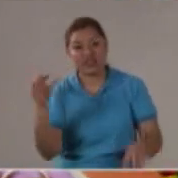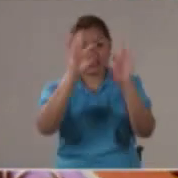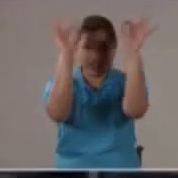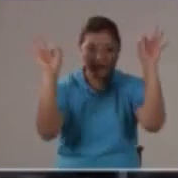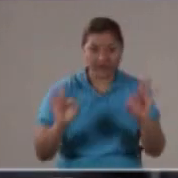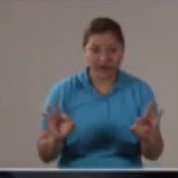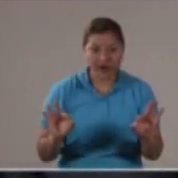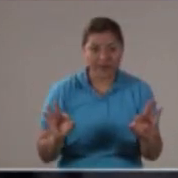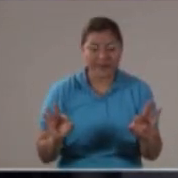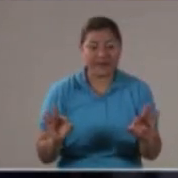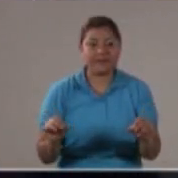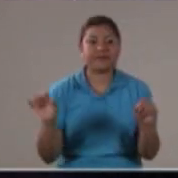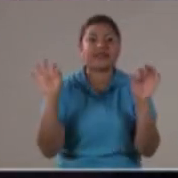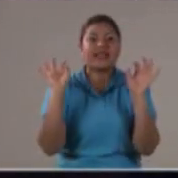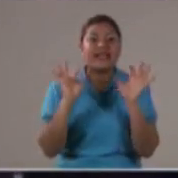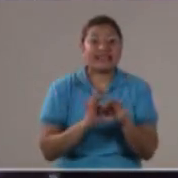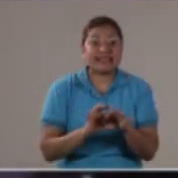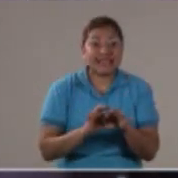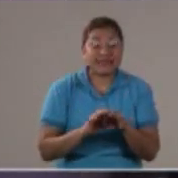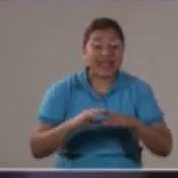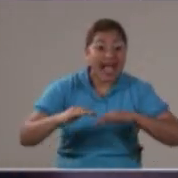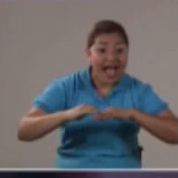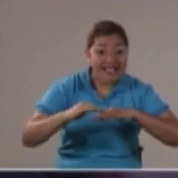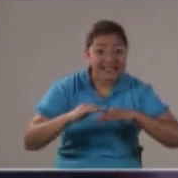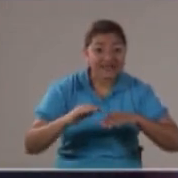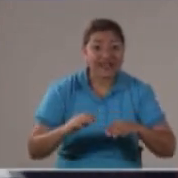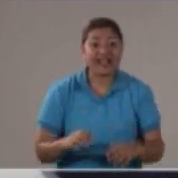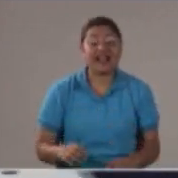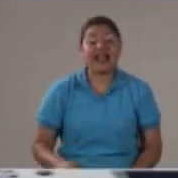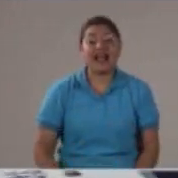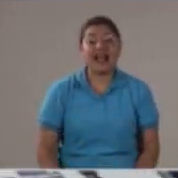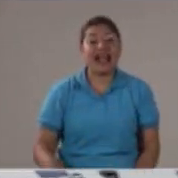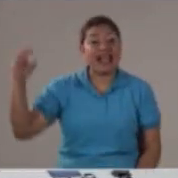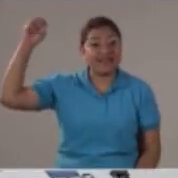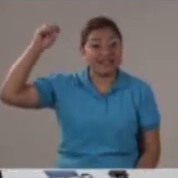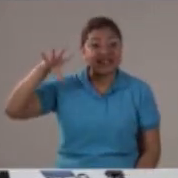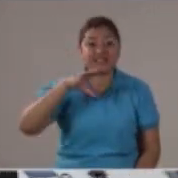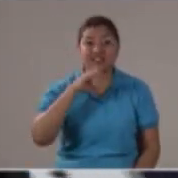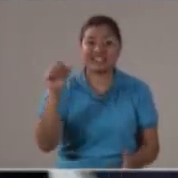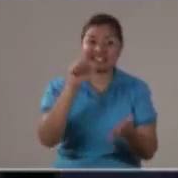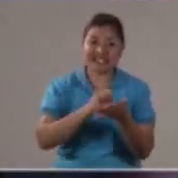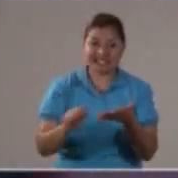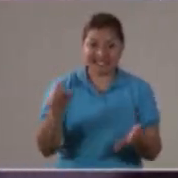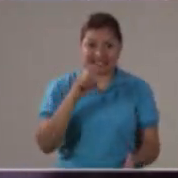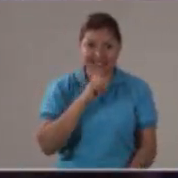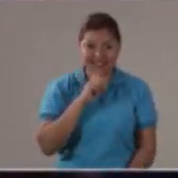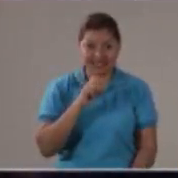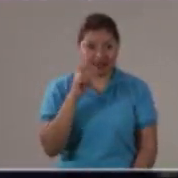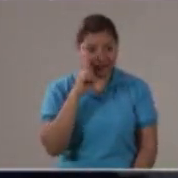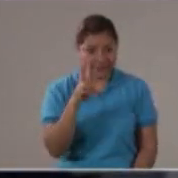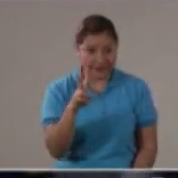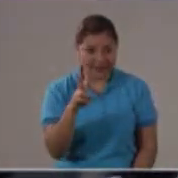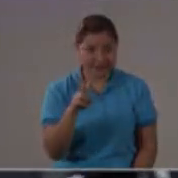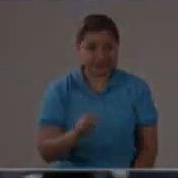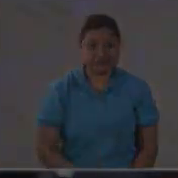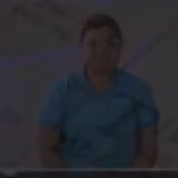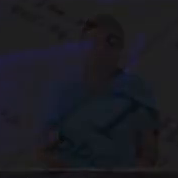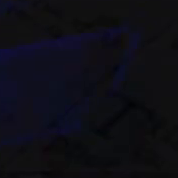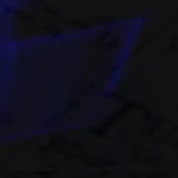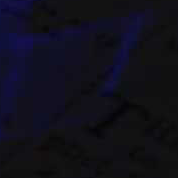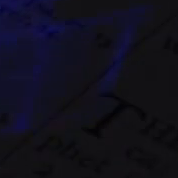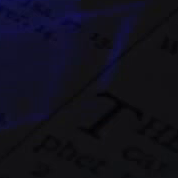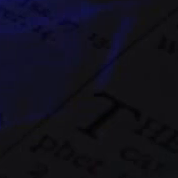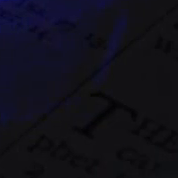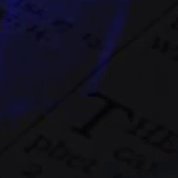formas de activar la bendición en la Santa Cena. Entonces, mire pues, le quiero leer dos versículos y después vamos a